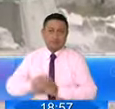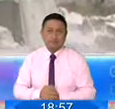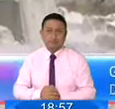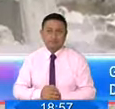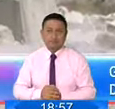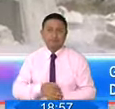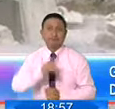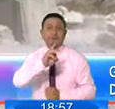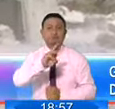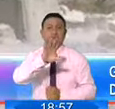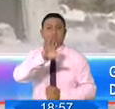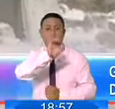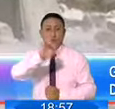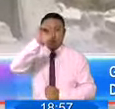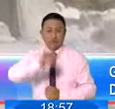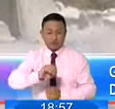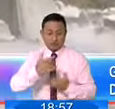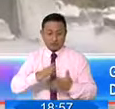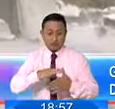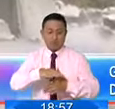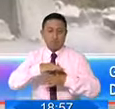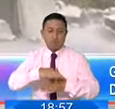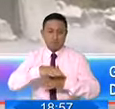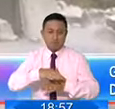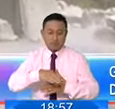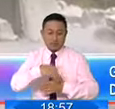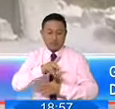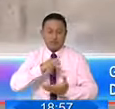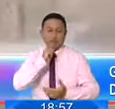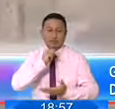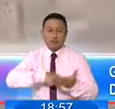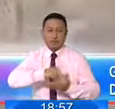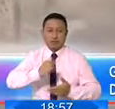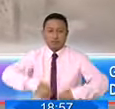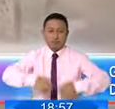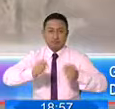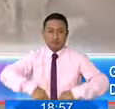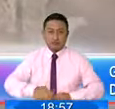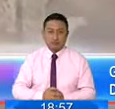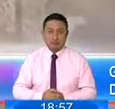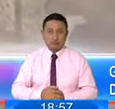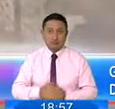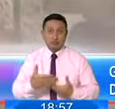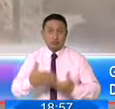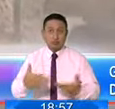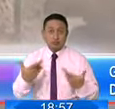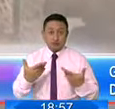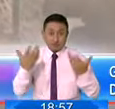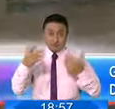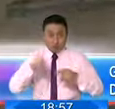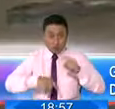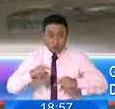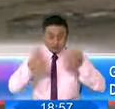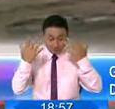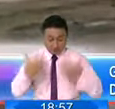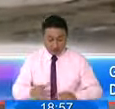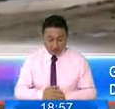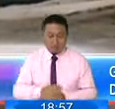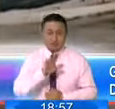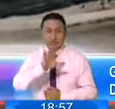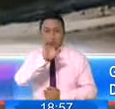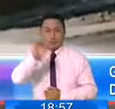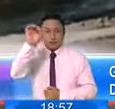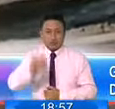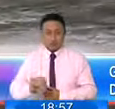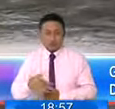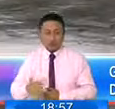el 65% se registran pendientes en la liquidación de contratos, obras que ya estarían culminadas. 5%